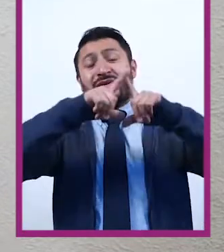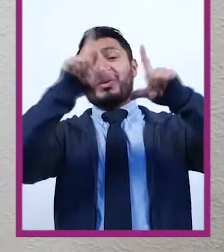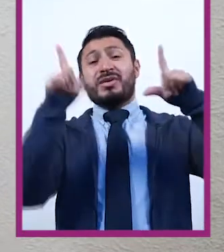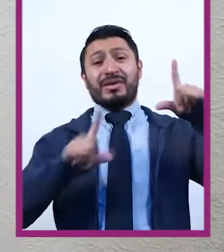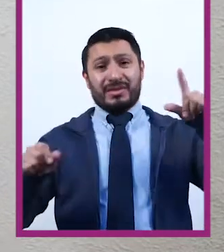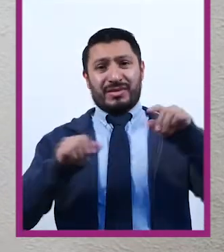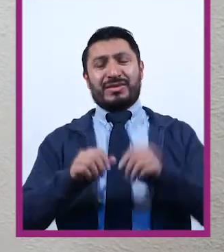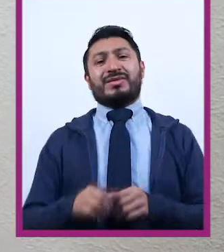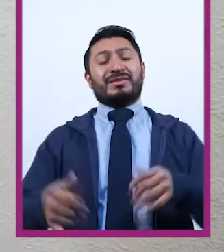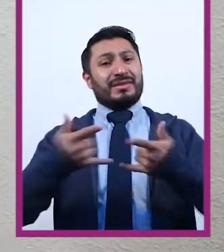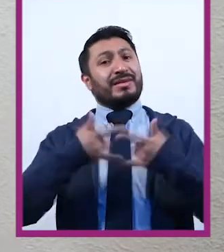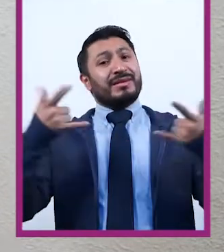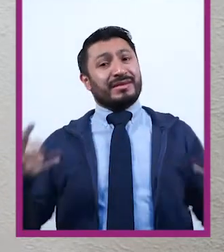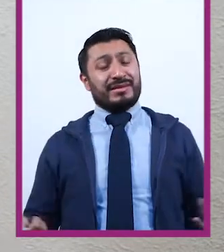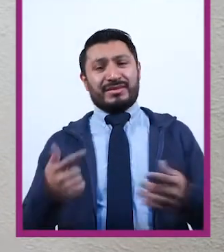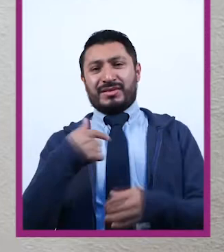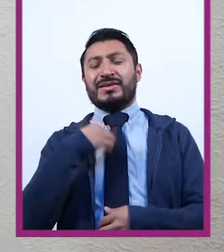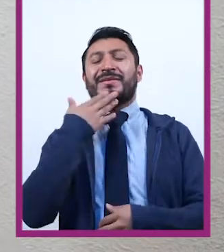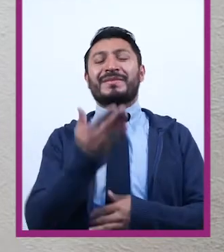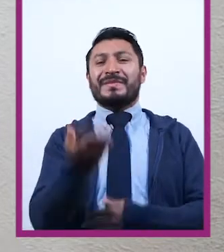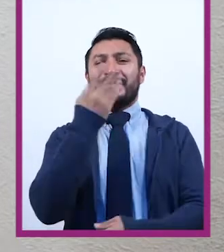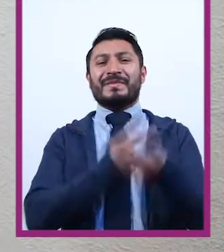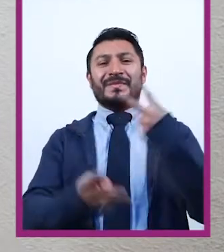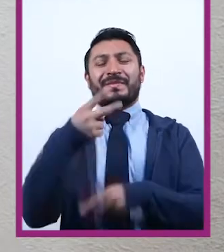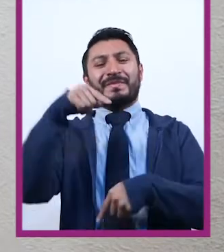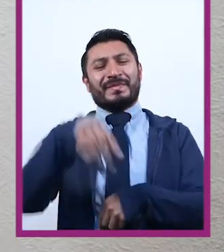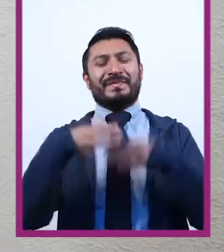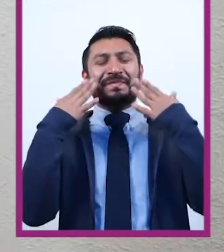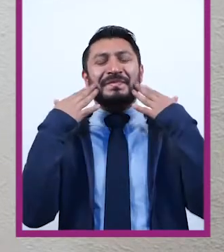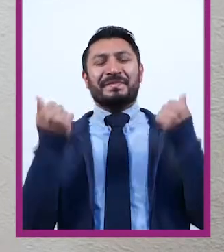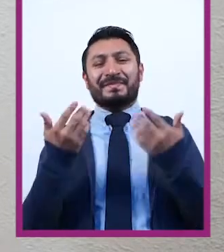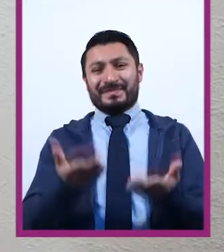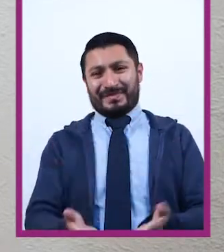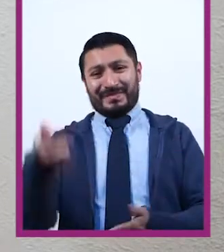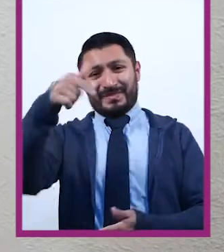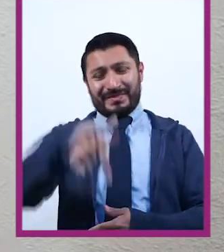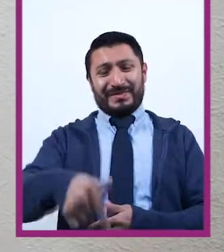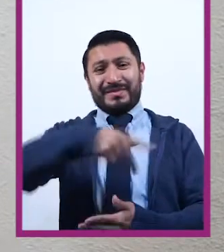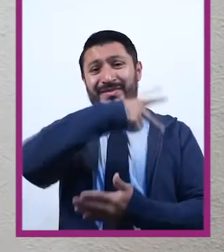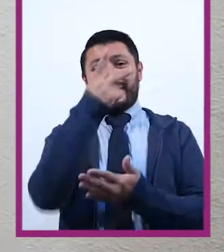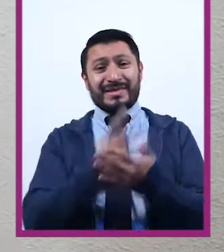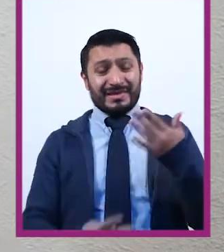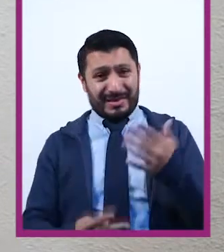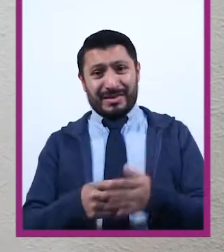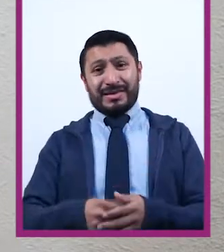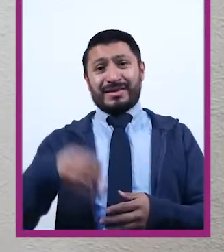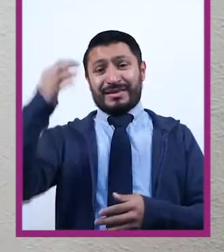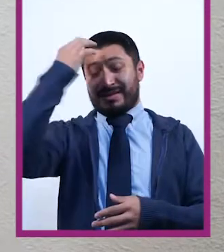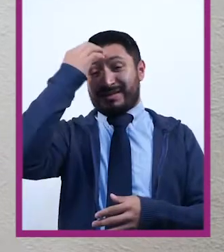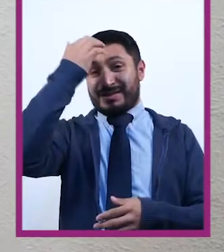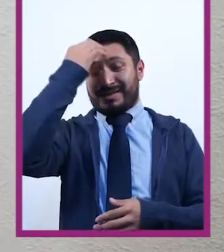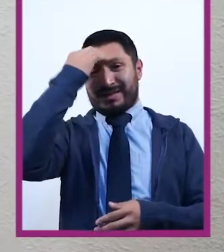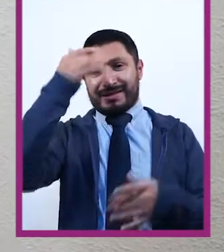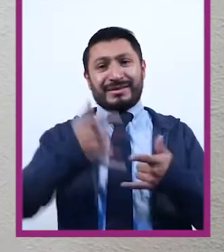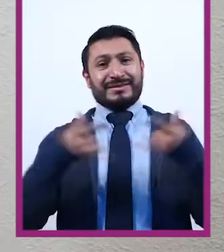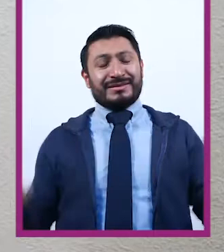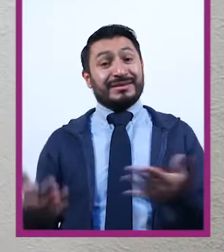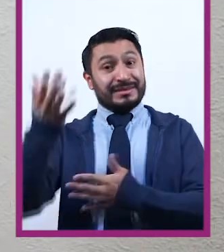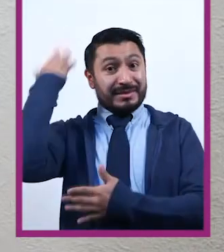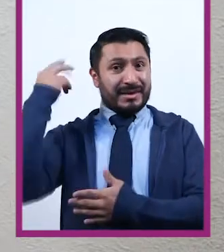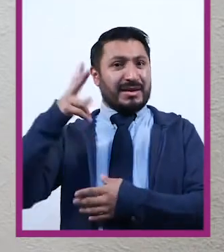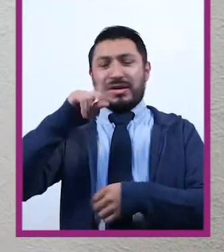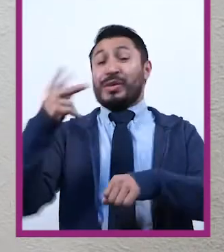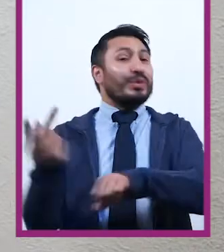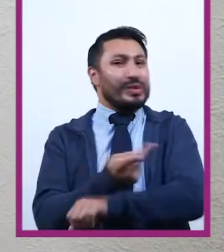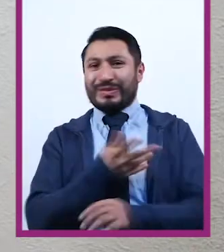de Antropología e Historia, les doy la más cordial de las bienvenidas a este su programa, Conciencia Histórica. El pasado